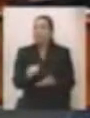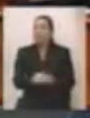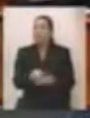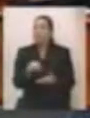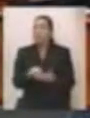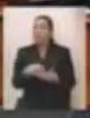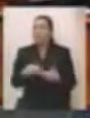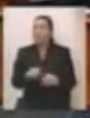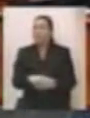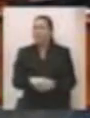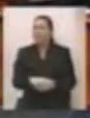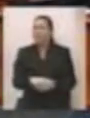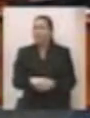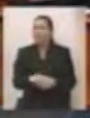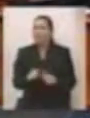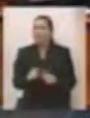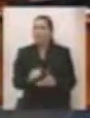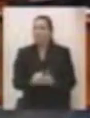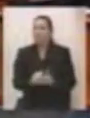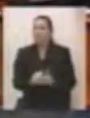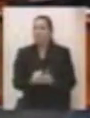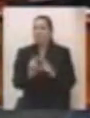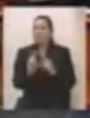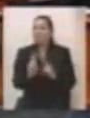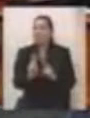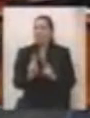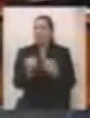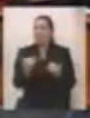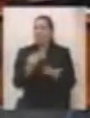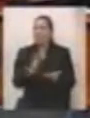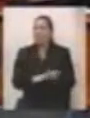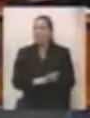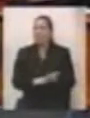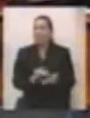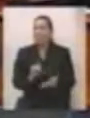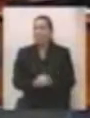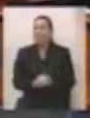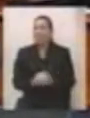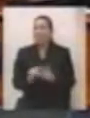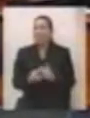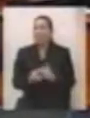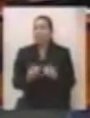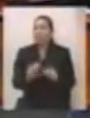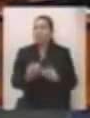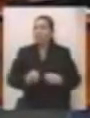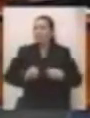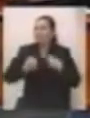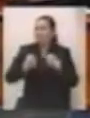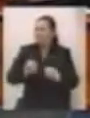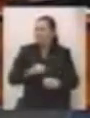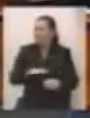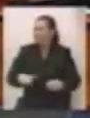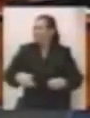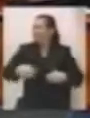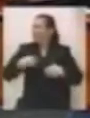niños para tratar de capacitarlos y tratar de evitar este mal endémico que origina muchas veces violencia